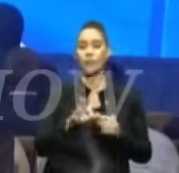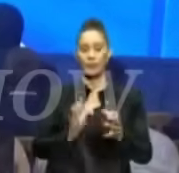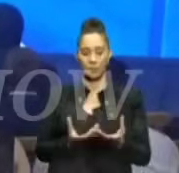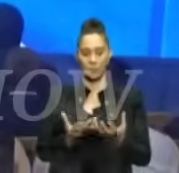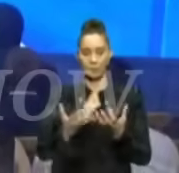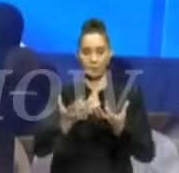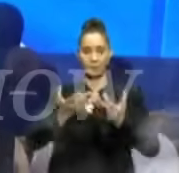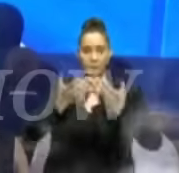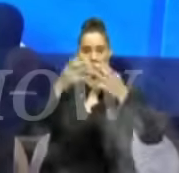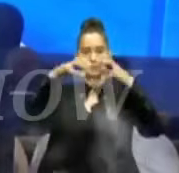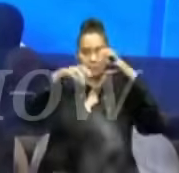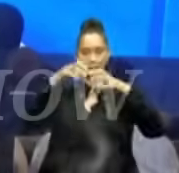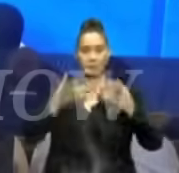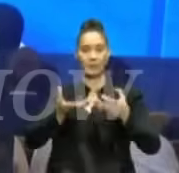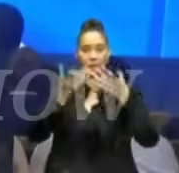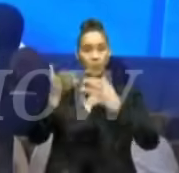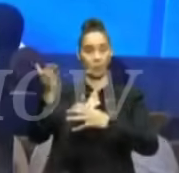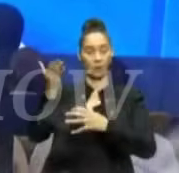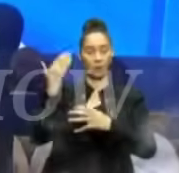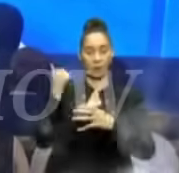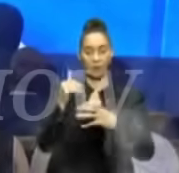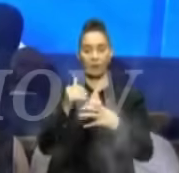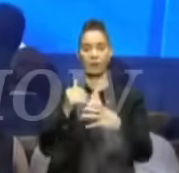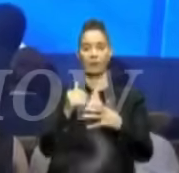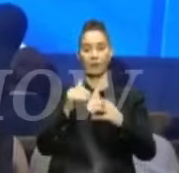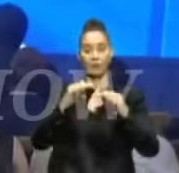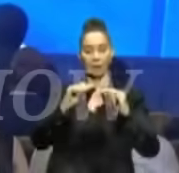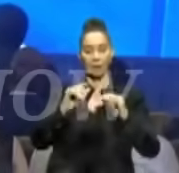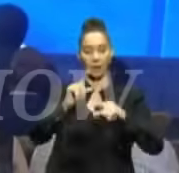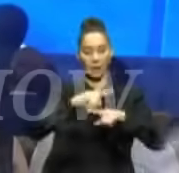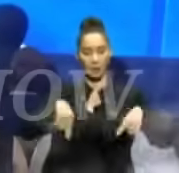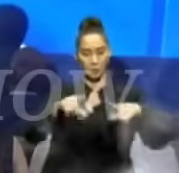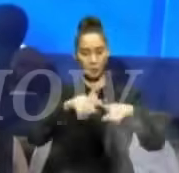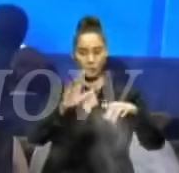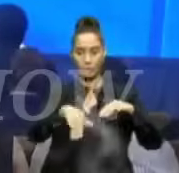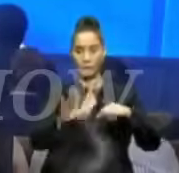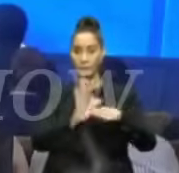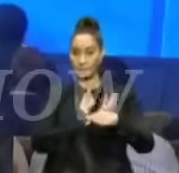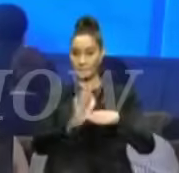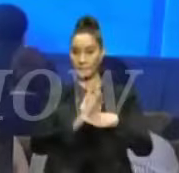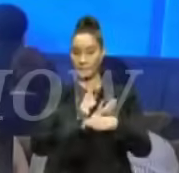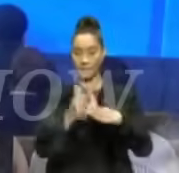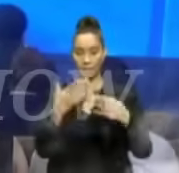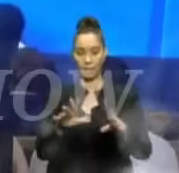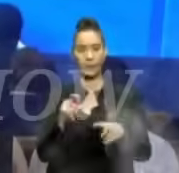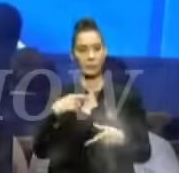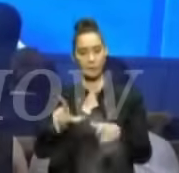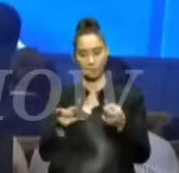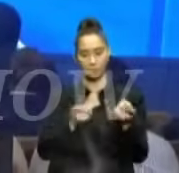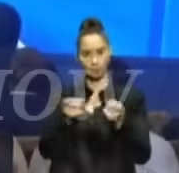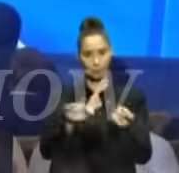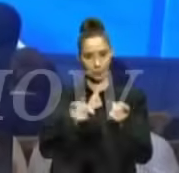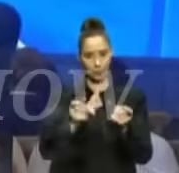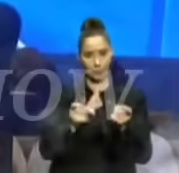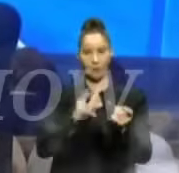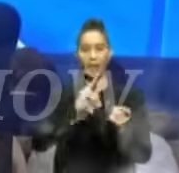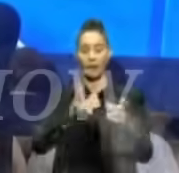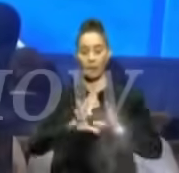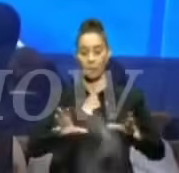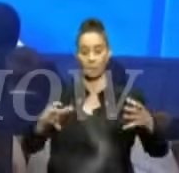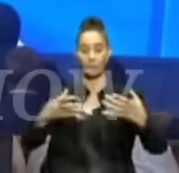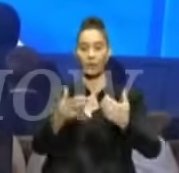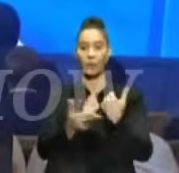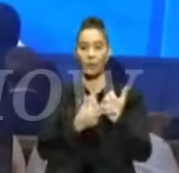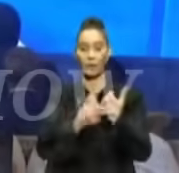inundaciones que se producían en la parte baja principalmente en barona ya están controladas con la presa de montg grande